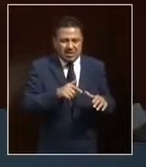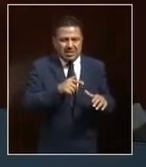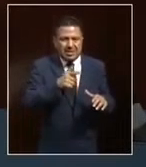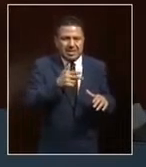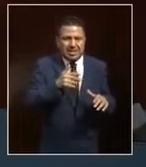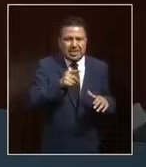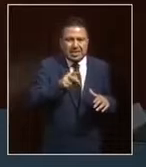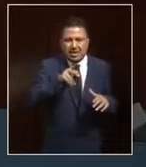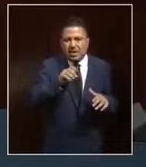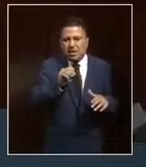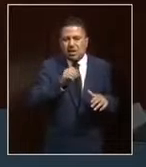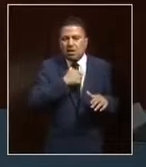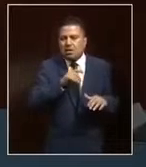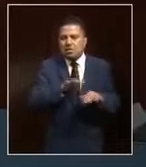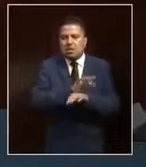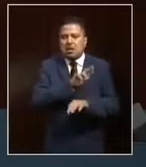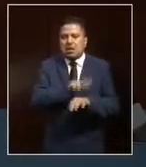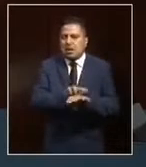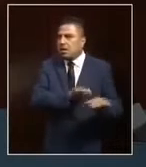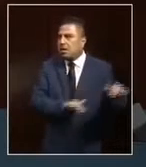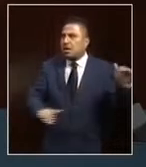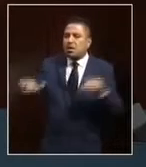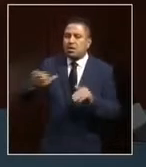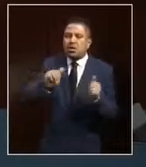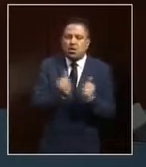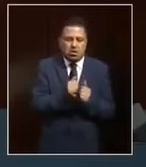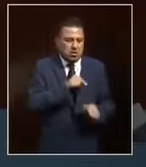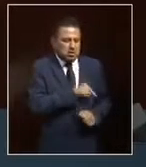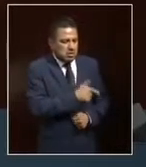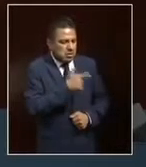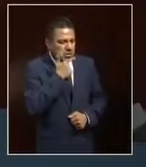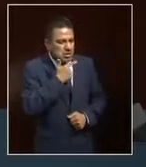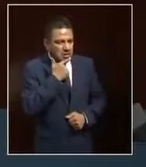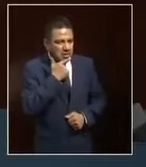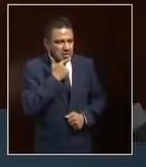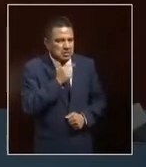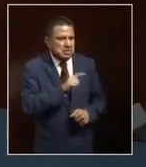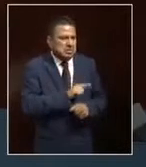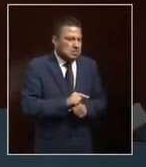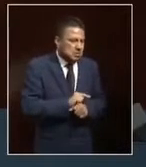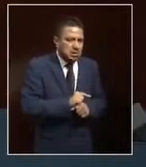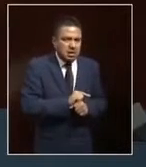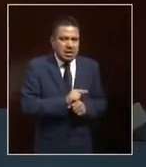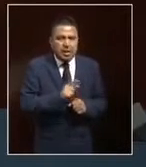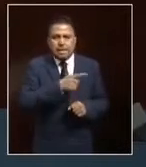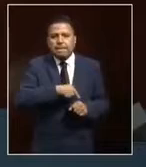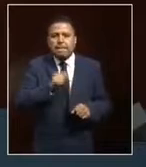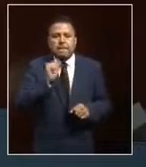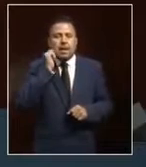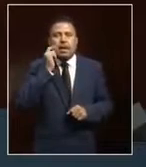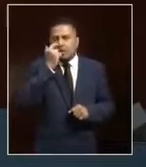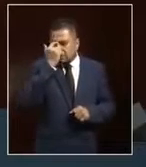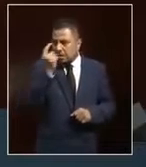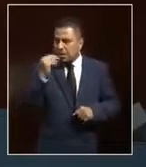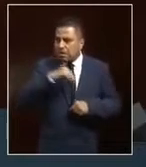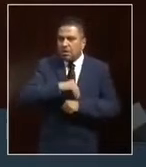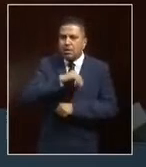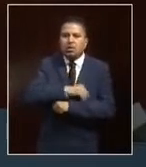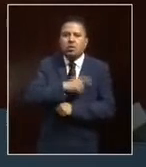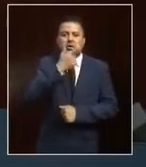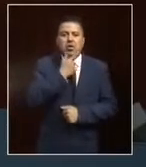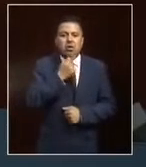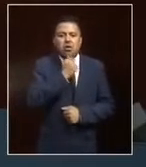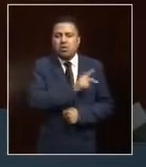somos superiores a los homosexuales oa los transgénero como alguien un día se le ocurrió que los